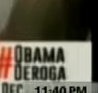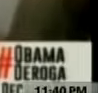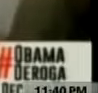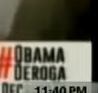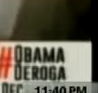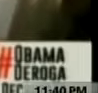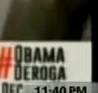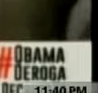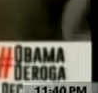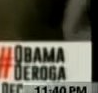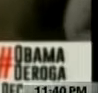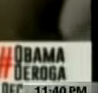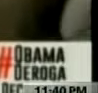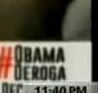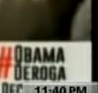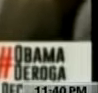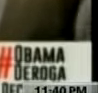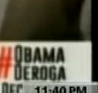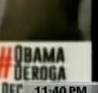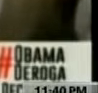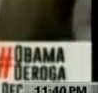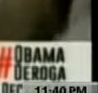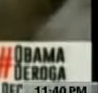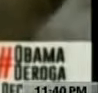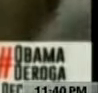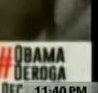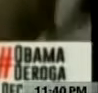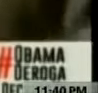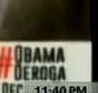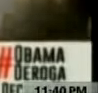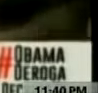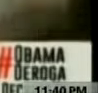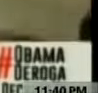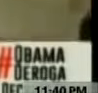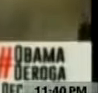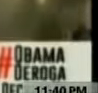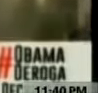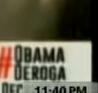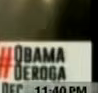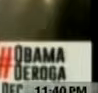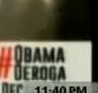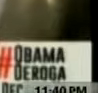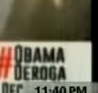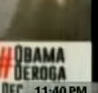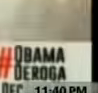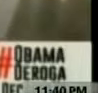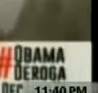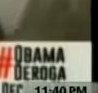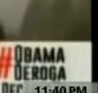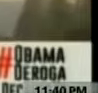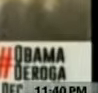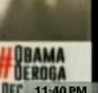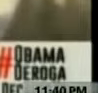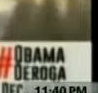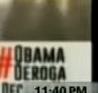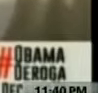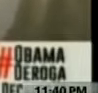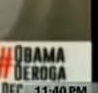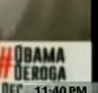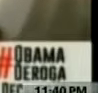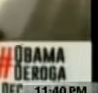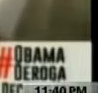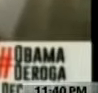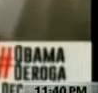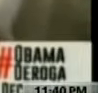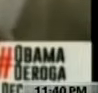el mío. No se ha escuchado. Estas víctimas reales no son 43 víctimas como ustedes van promulgando por todos los países. Aquí hubo guardias nacionales, hubo